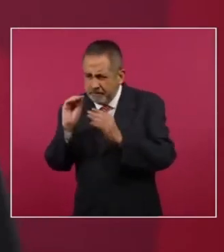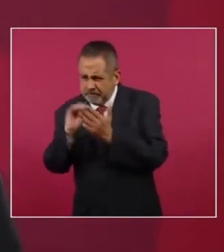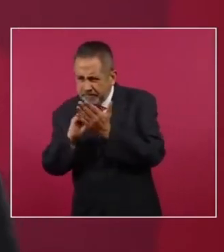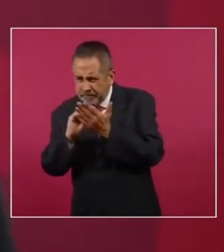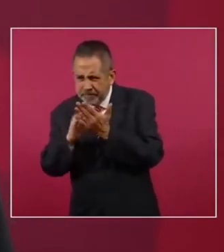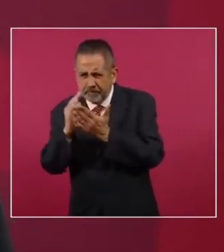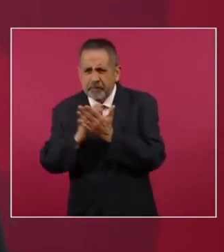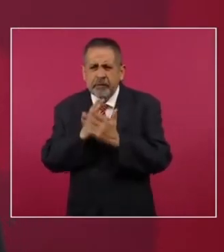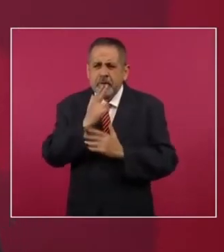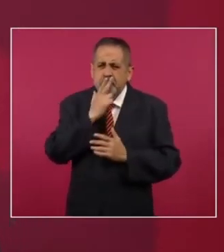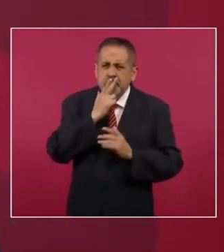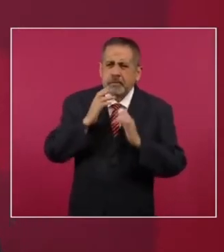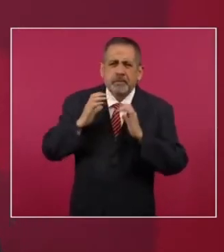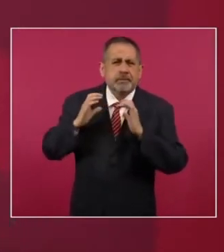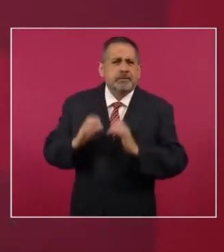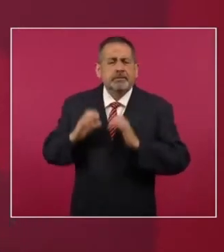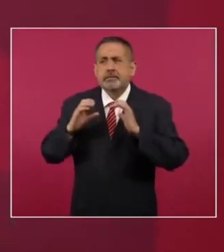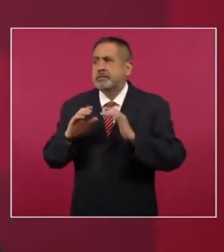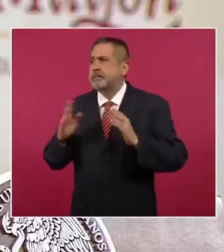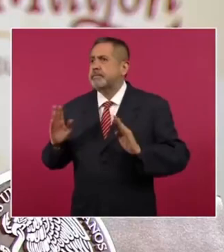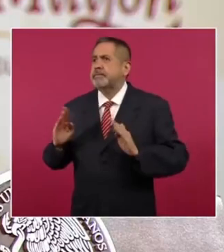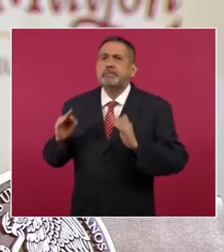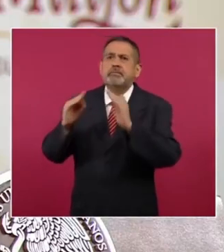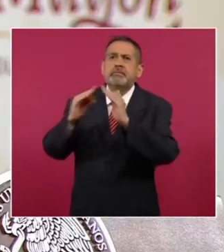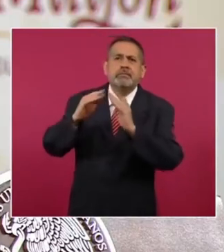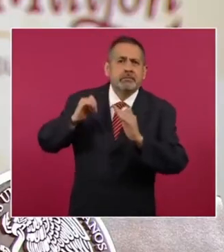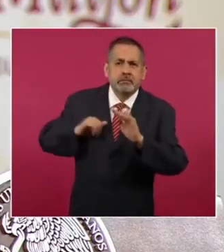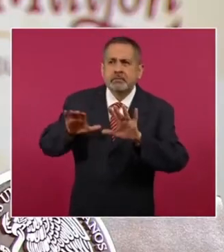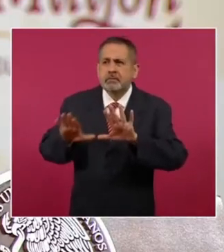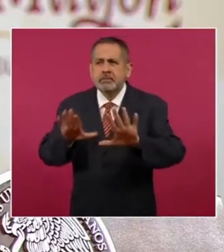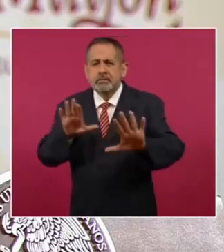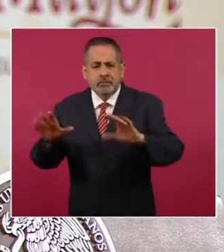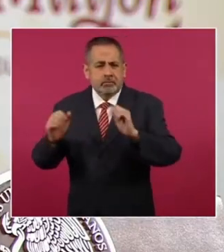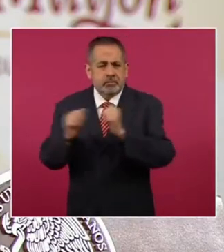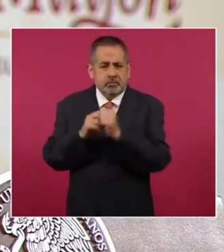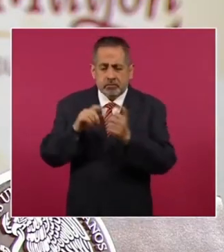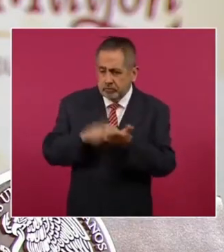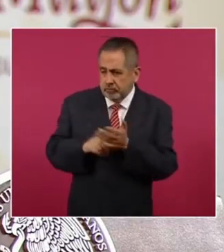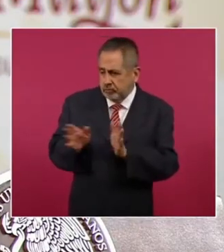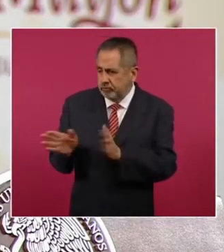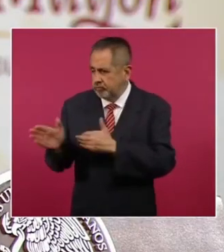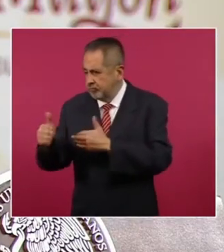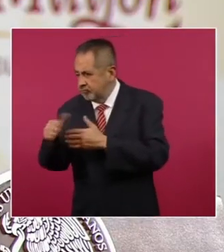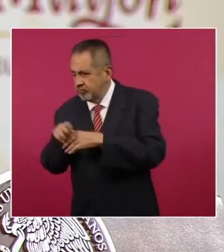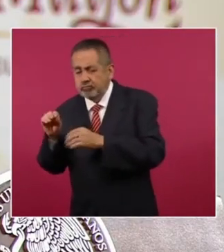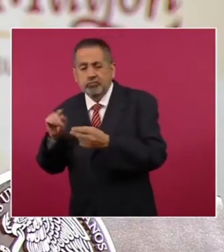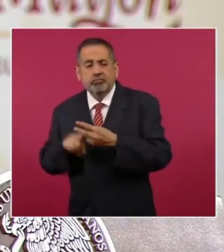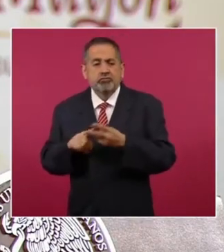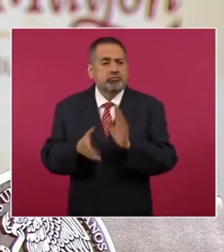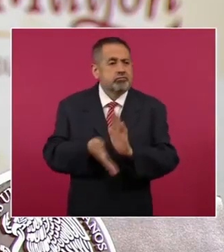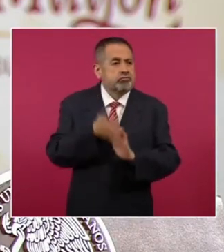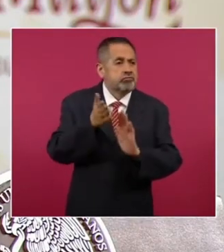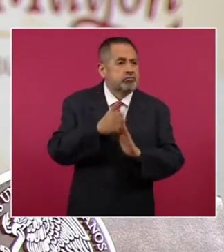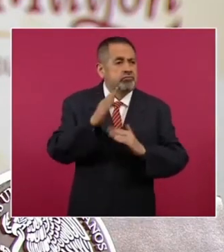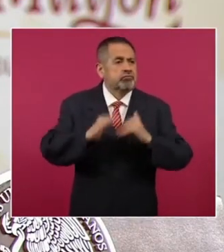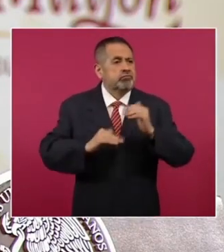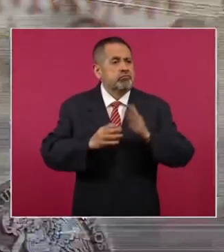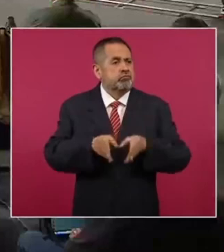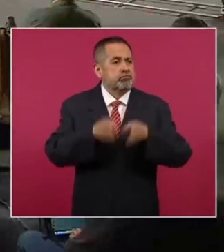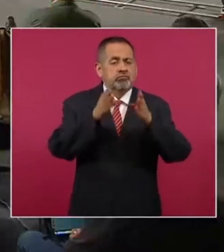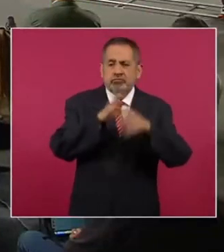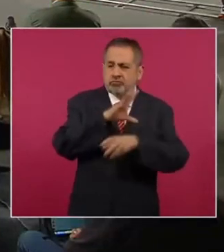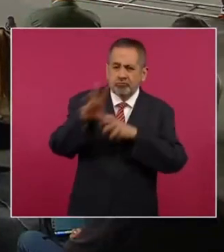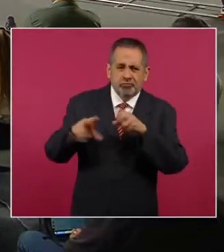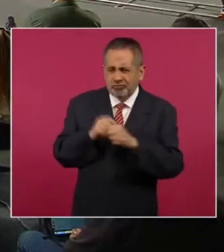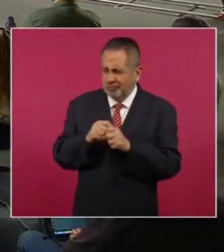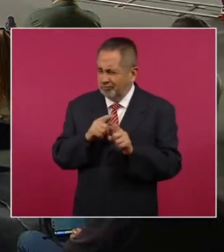conservación in situ de los monumentos a través de terraplenados con geomaya, muros de tierra armada y